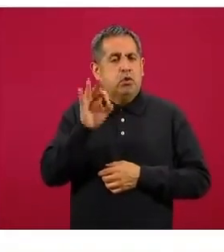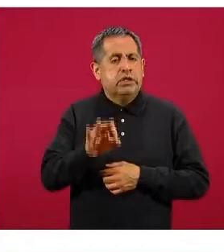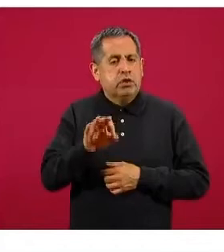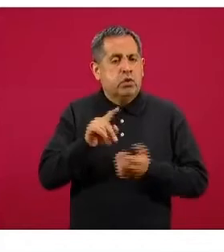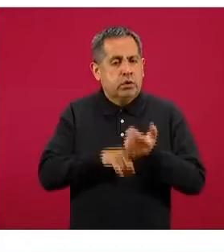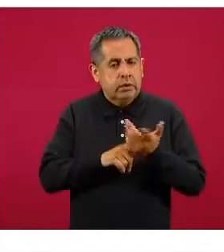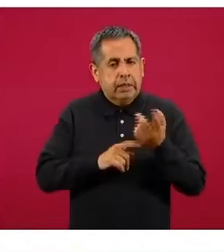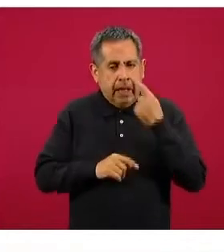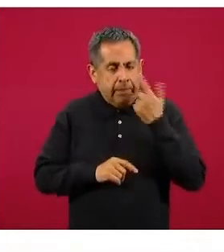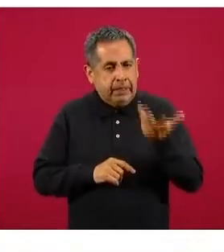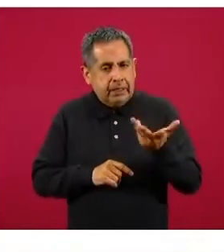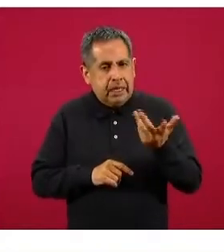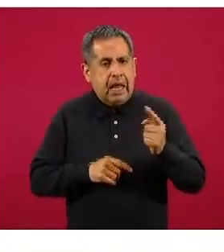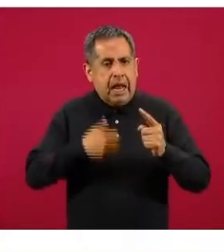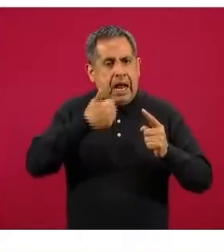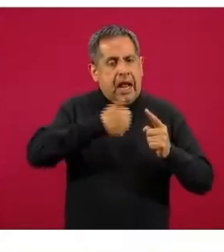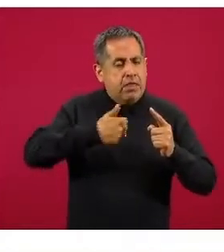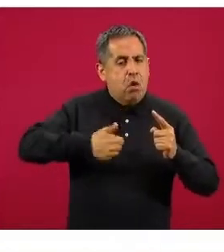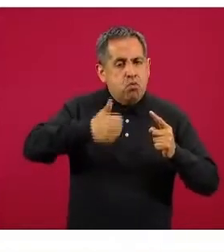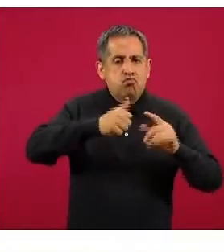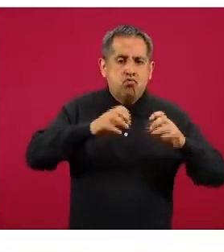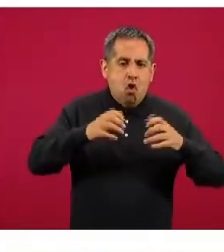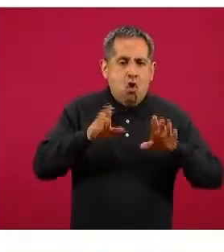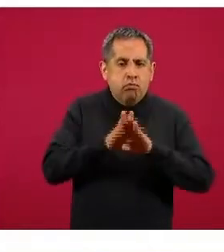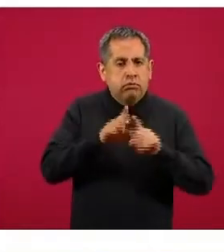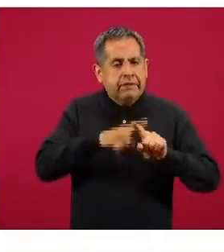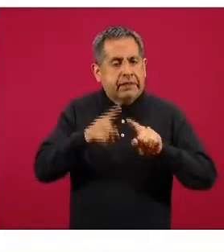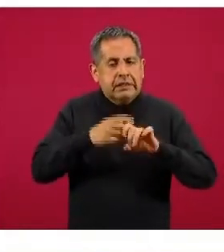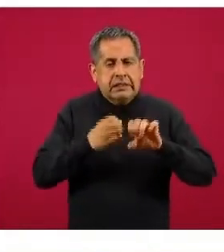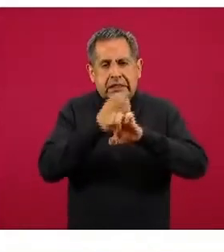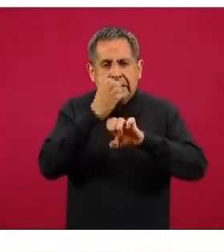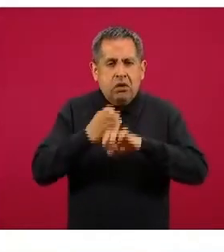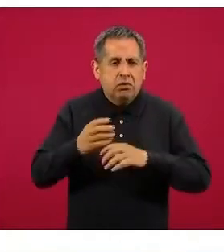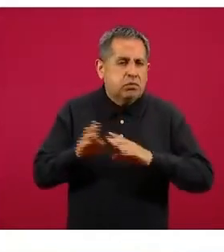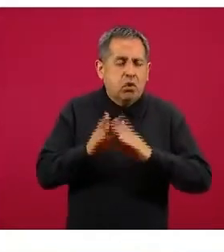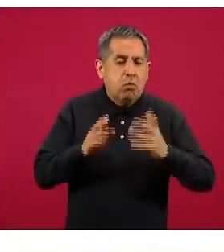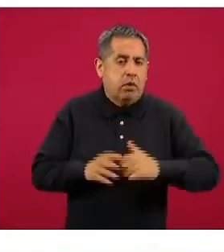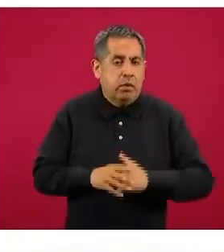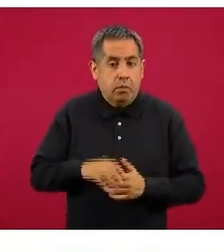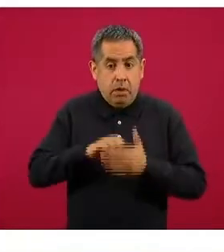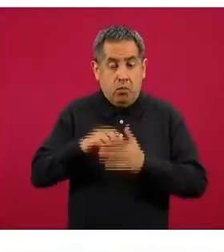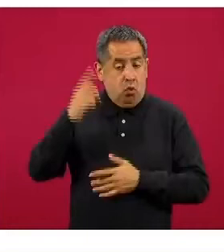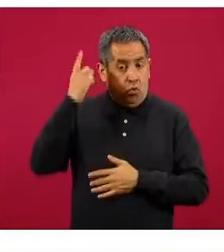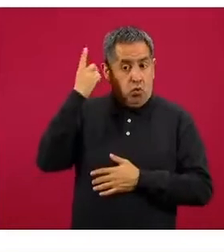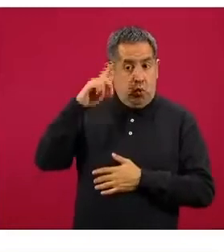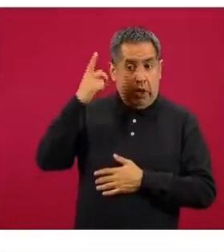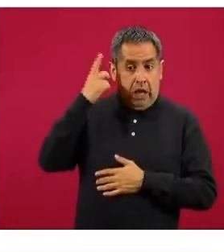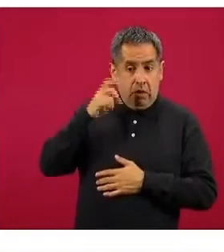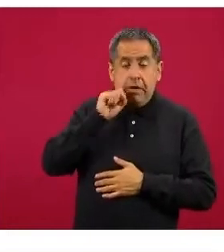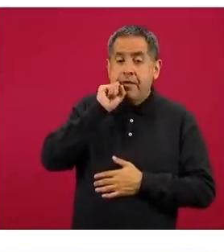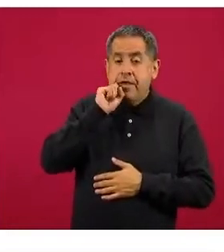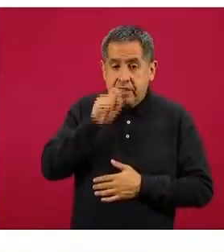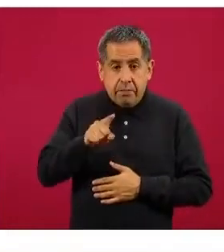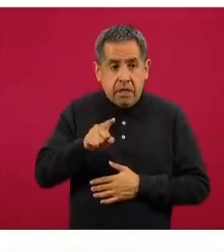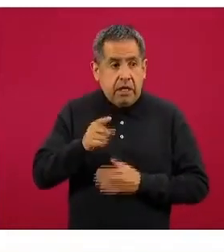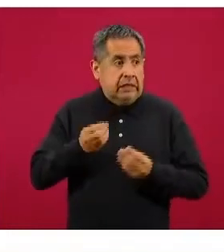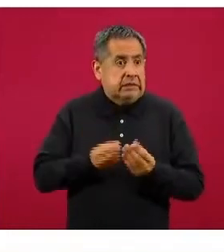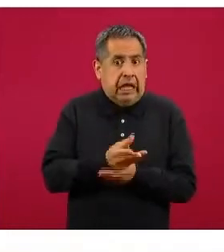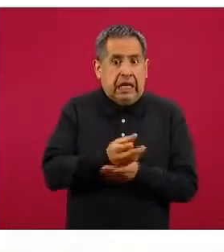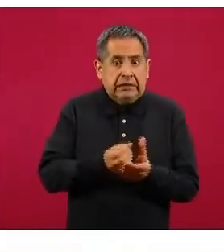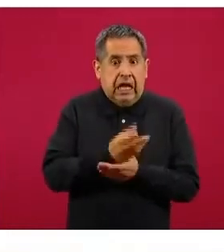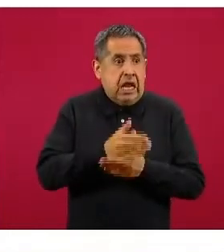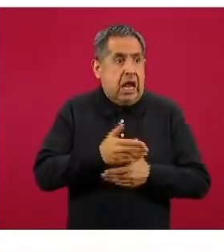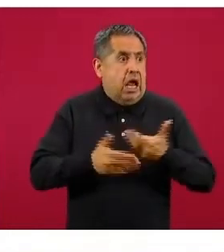25%, y así vamos a ver cada uno de los estados, en donde, por ejemplo, Durango también incrementó su movilidad de